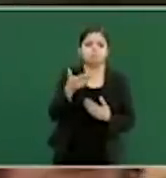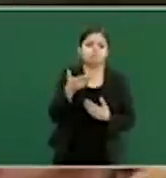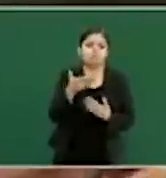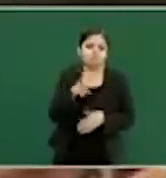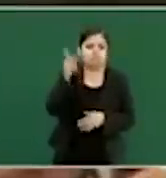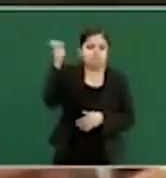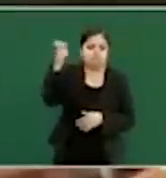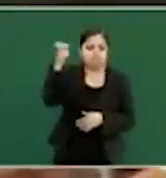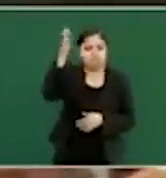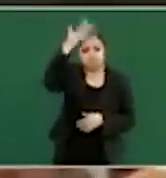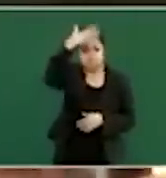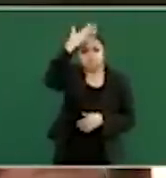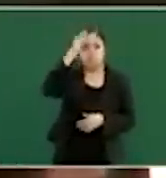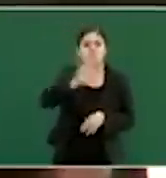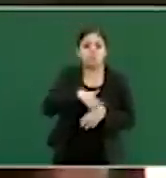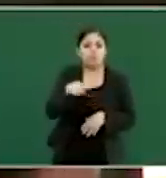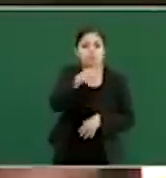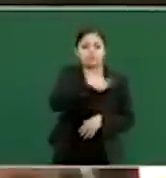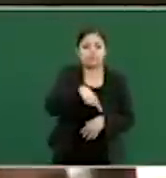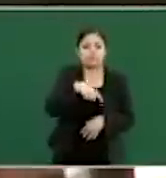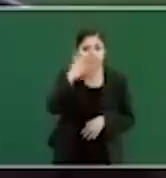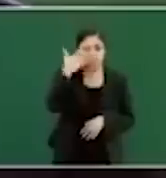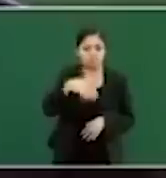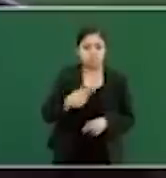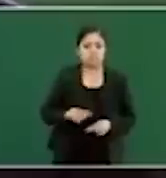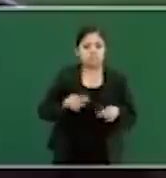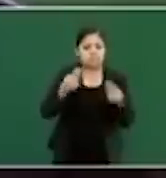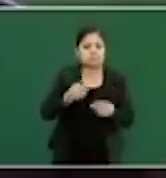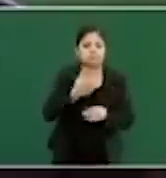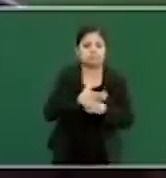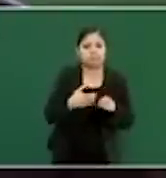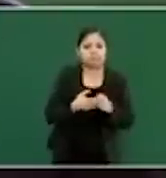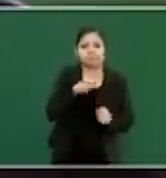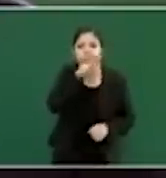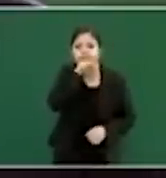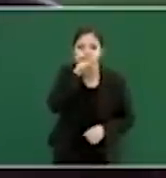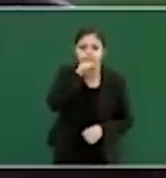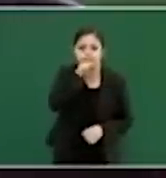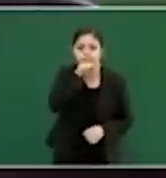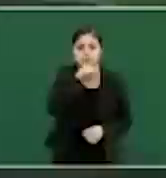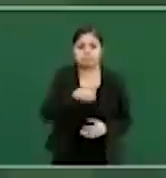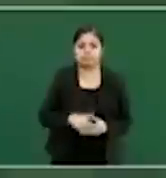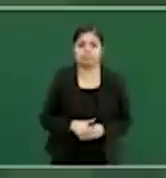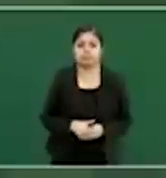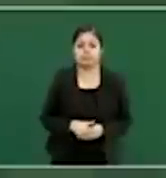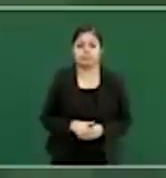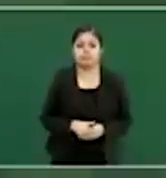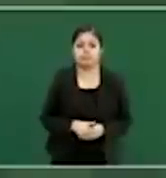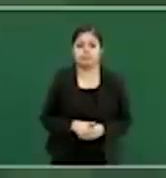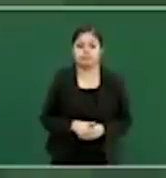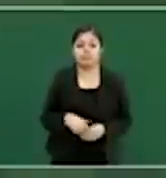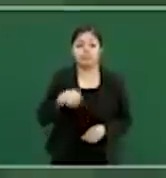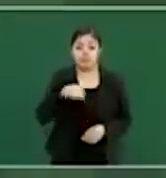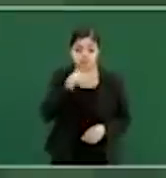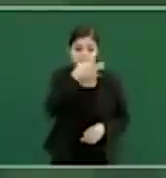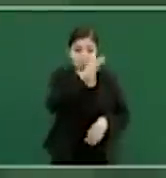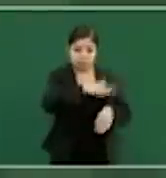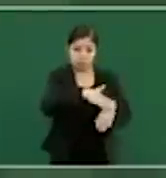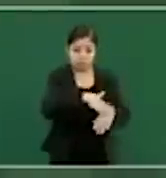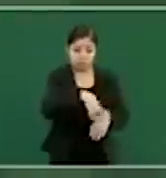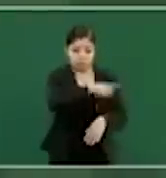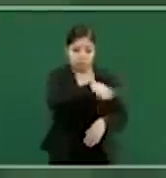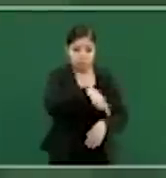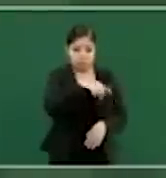muy nerviosos a los mercados y a los inversionistas en el país? Yo le diría a los inversionistas